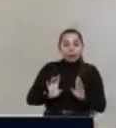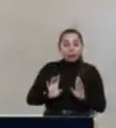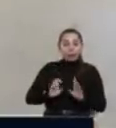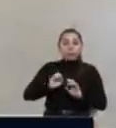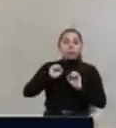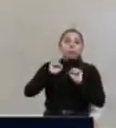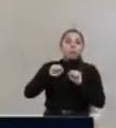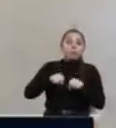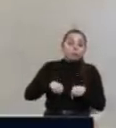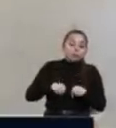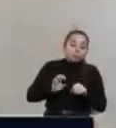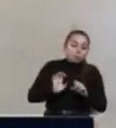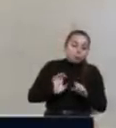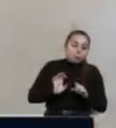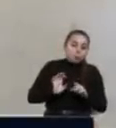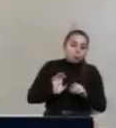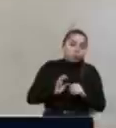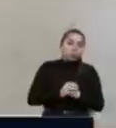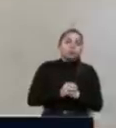podría ocurrir